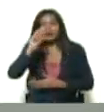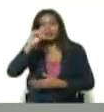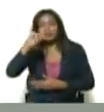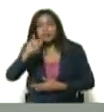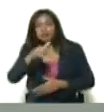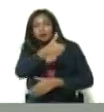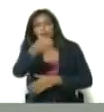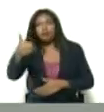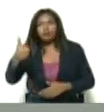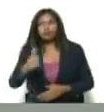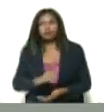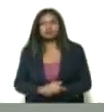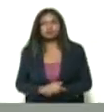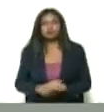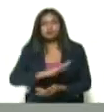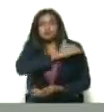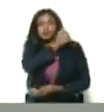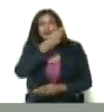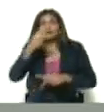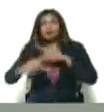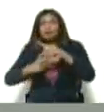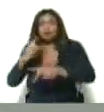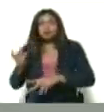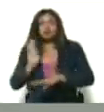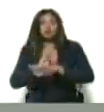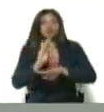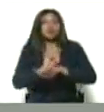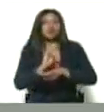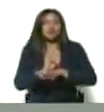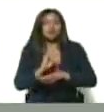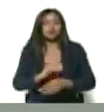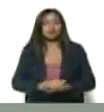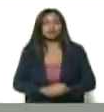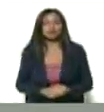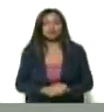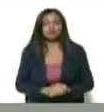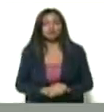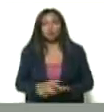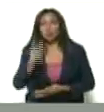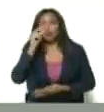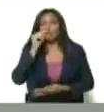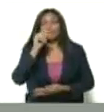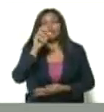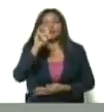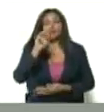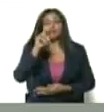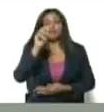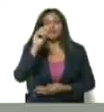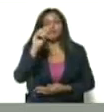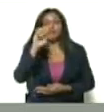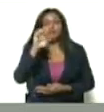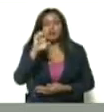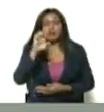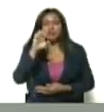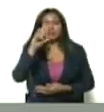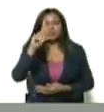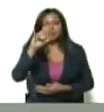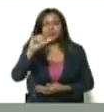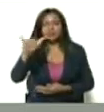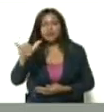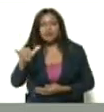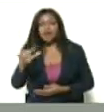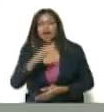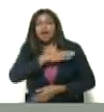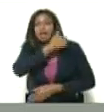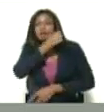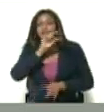SODI, al jefe político protector, Freddy Bernal, al jefe del movimiento Somos